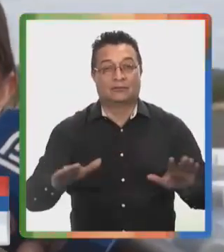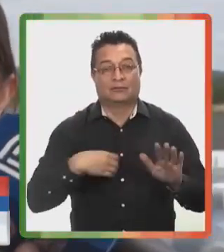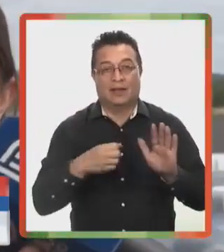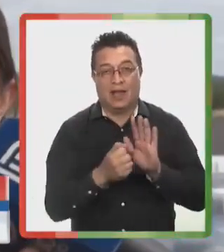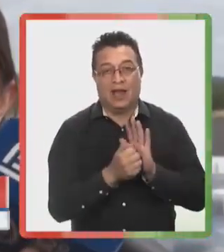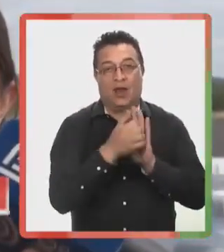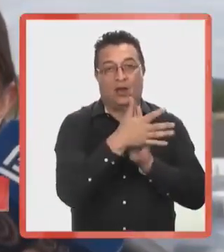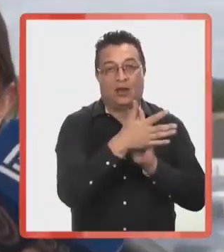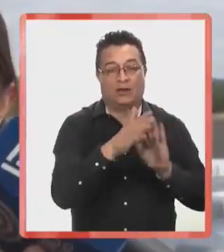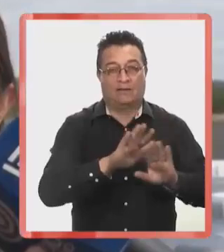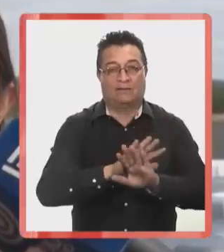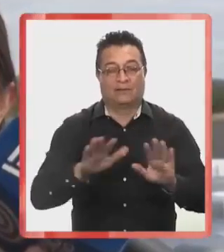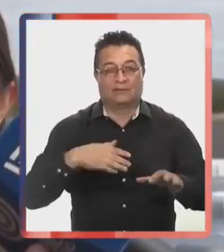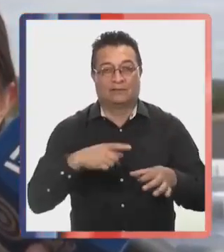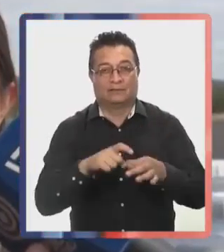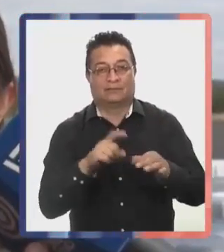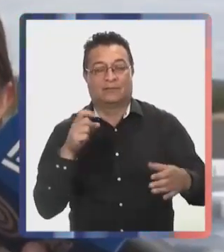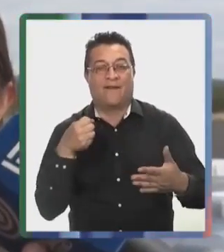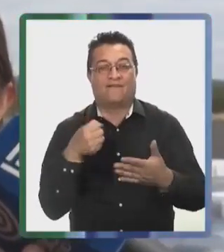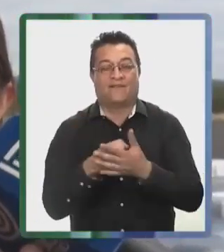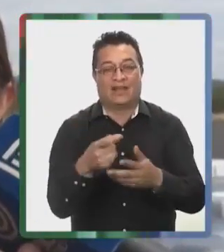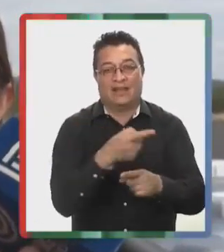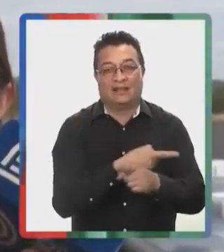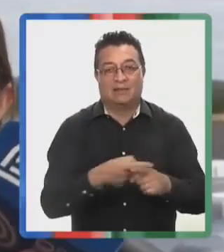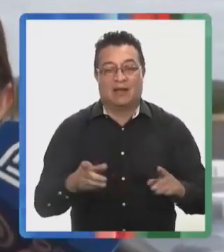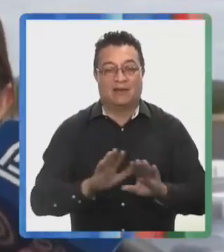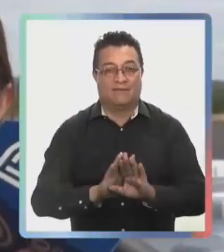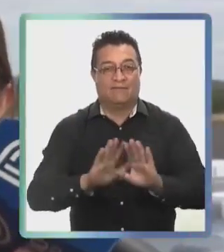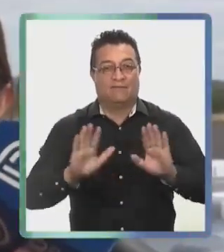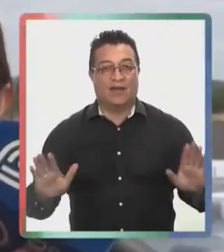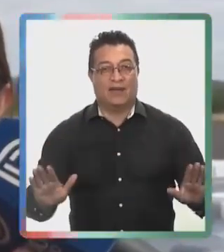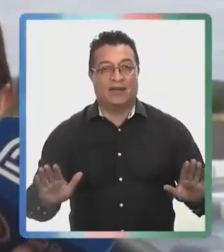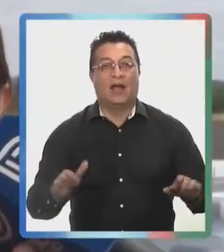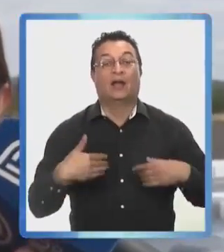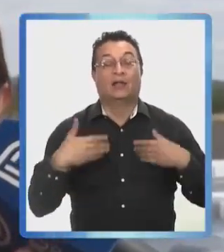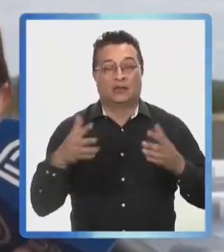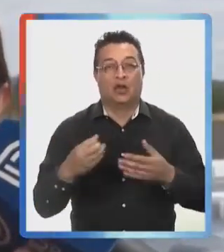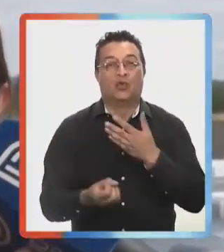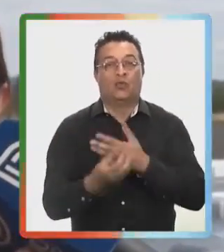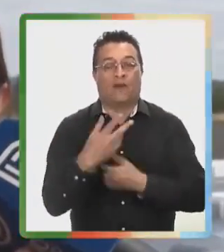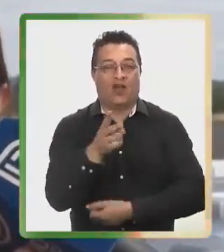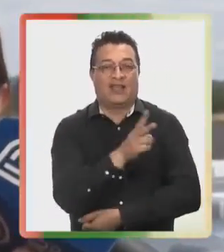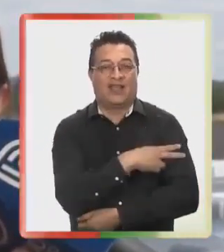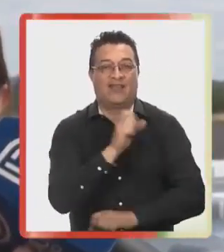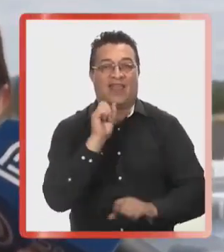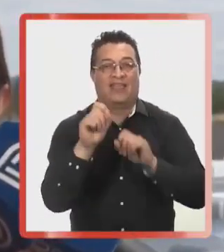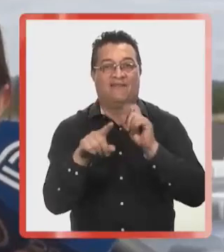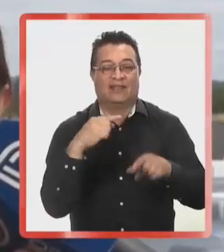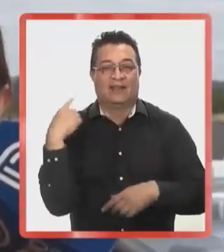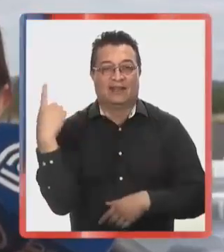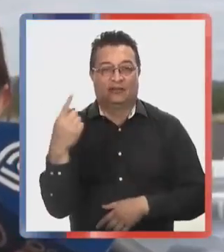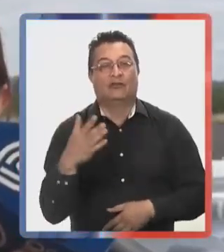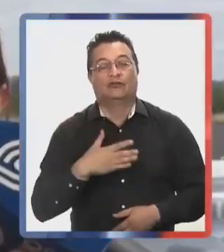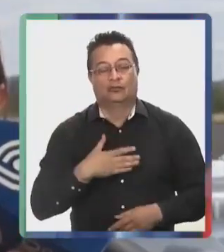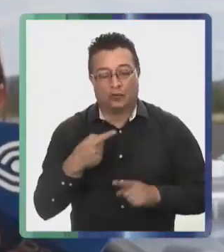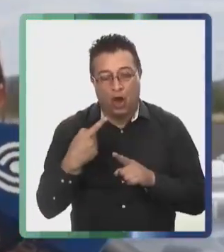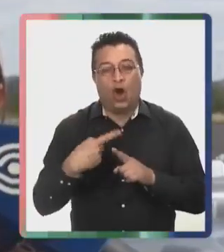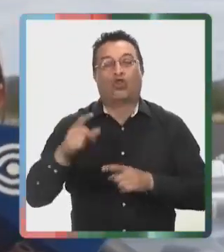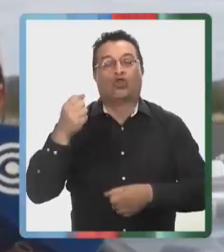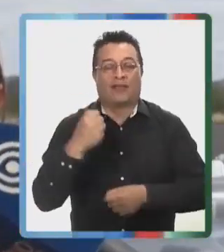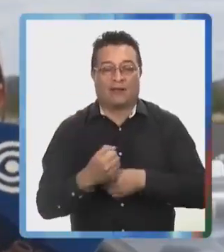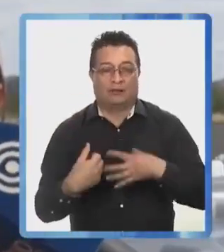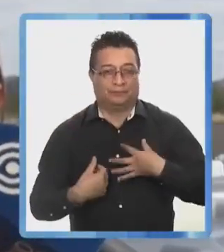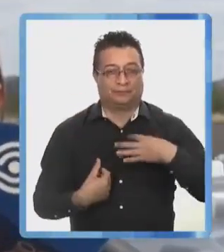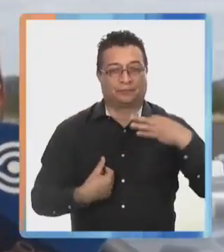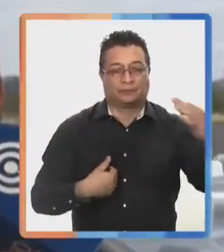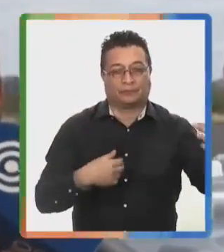dejo la Araucanía el próximo fin de semana y llega un nuevo jefe de la Defensa Nacional. Y yo parto a cumplir